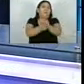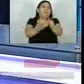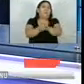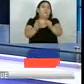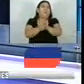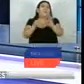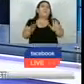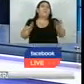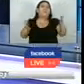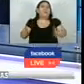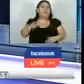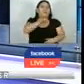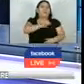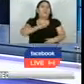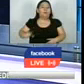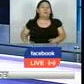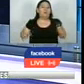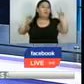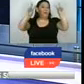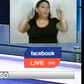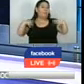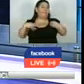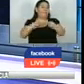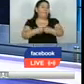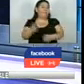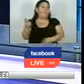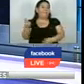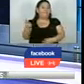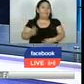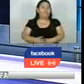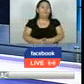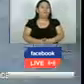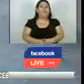panorama del Salvador a nivel social y económico.